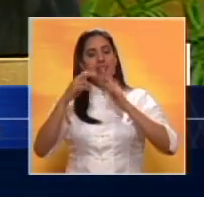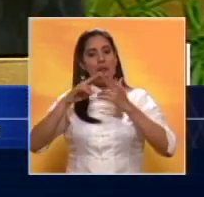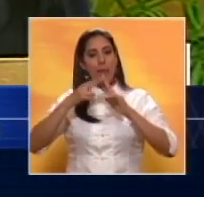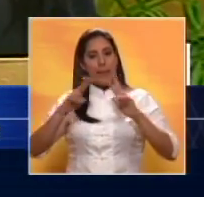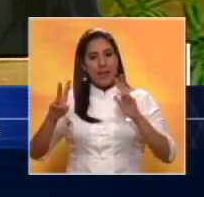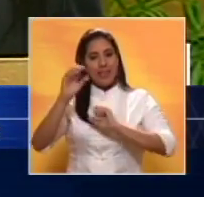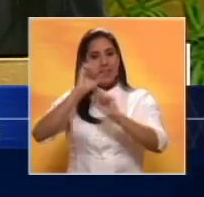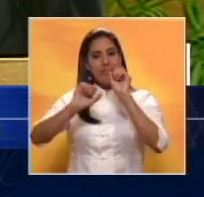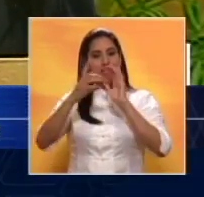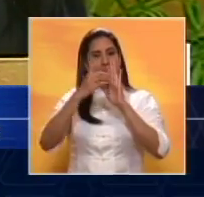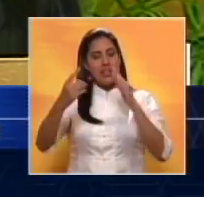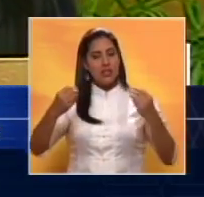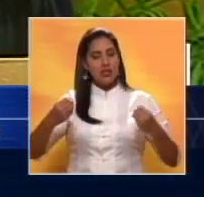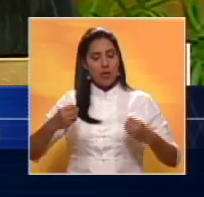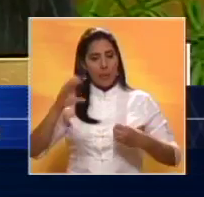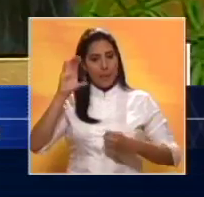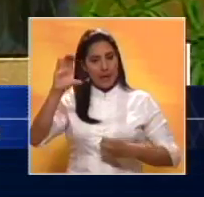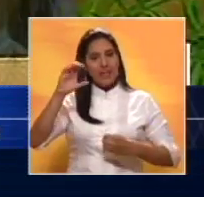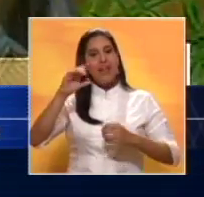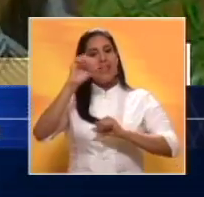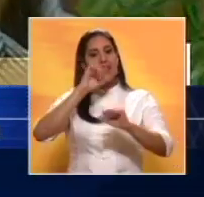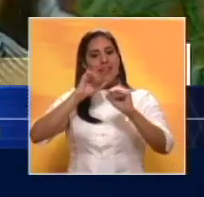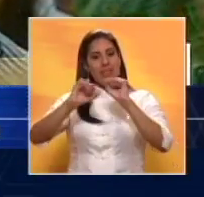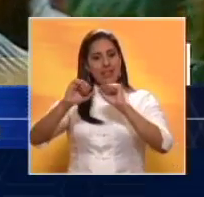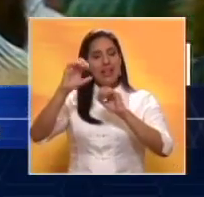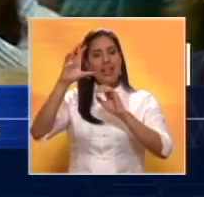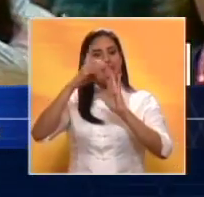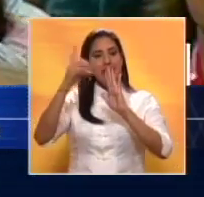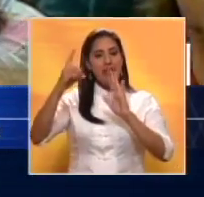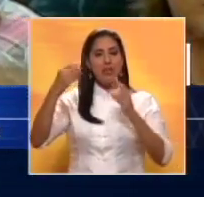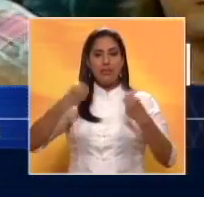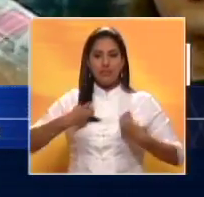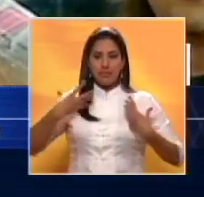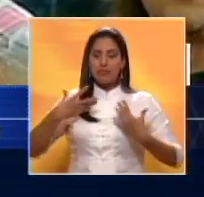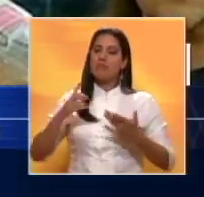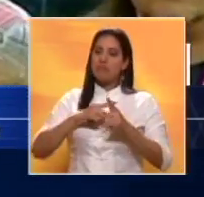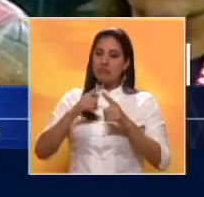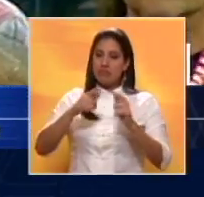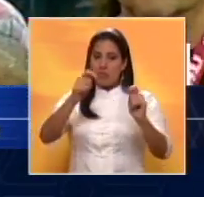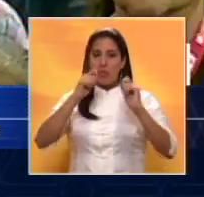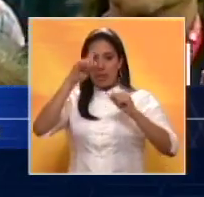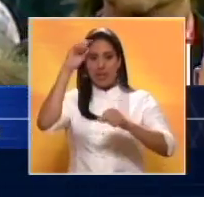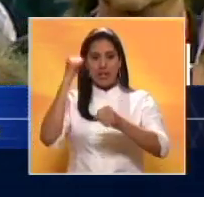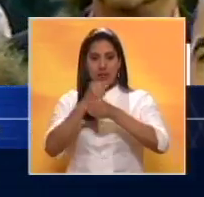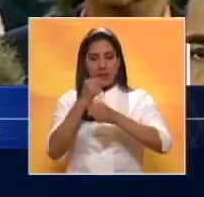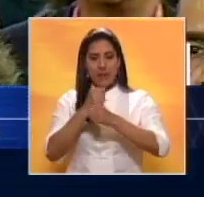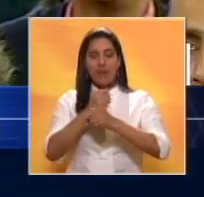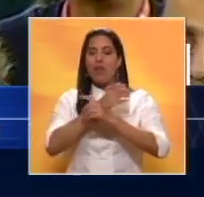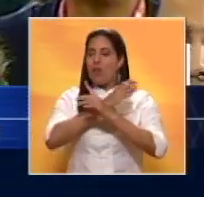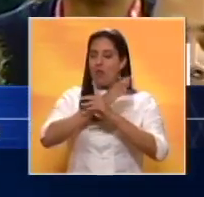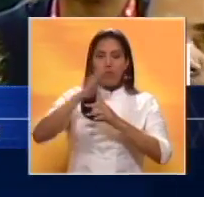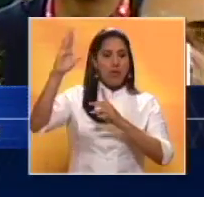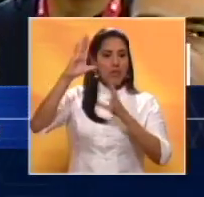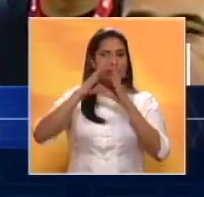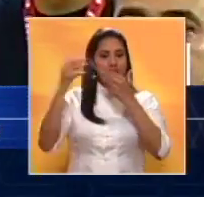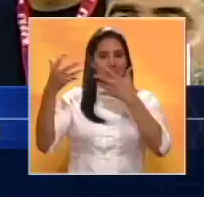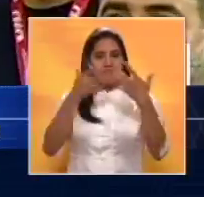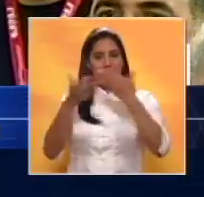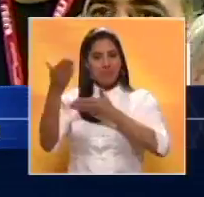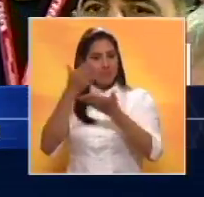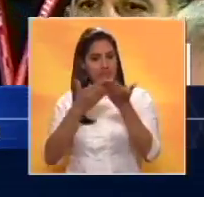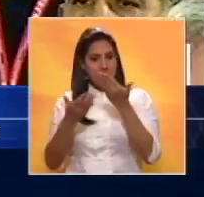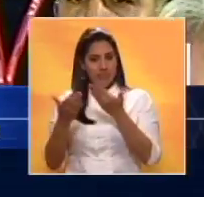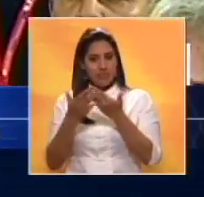paz, defender el derecho a la patria. Y la patria nos ha encomendado entonces una labor: derrotar la guerra